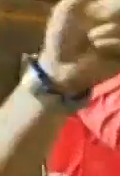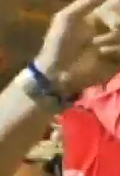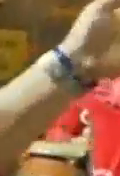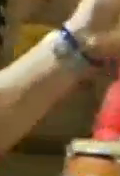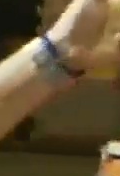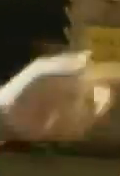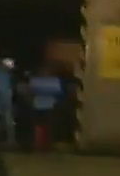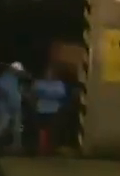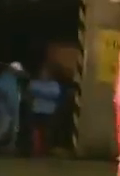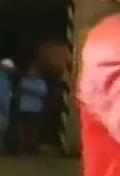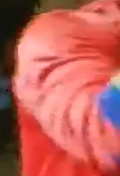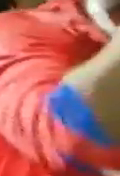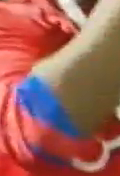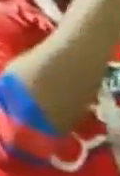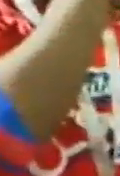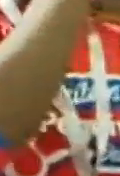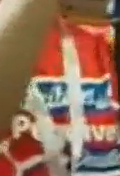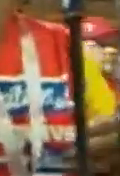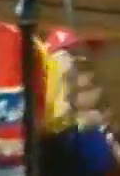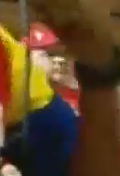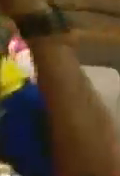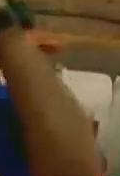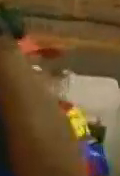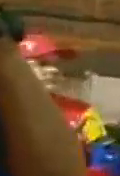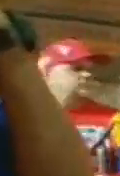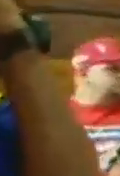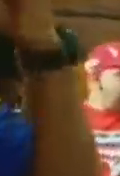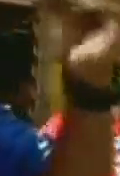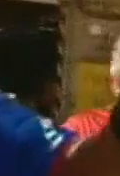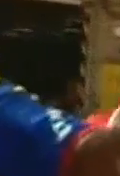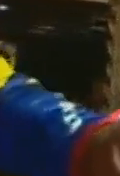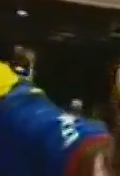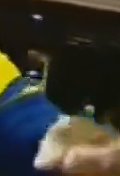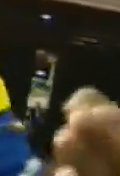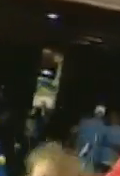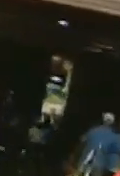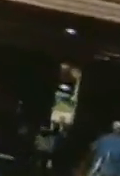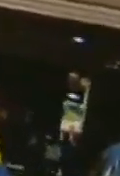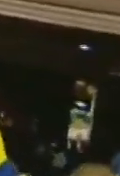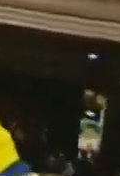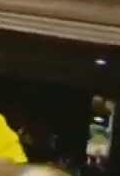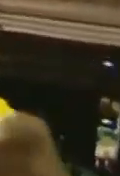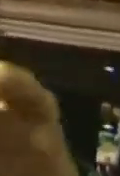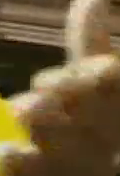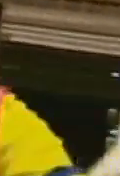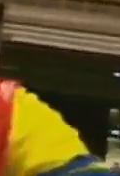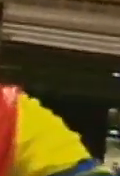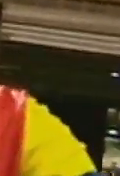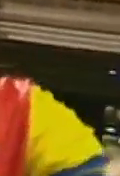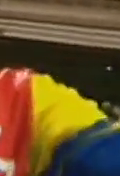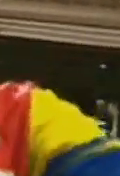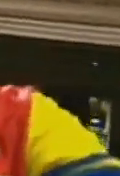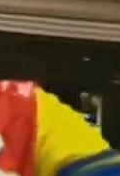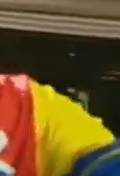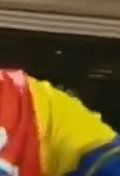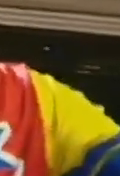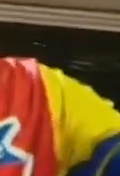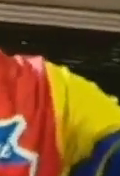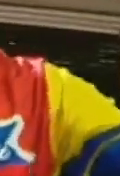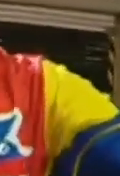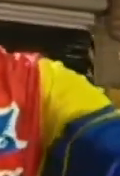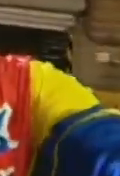me encuentro. Mi corazón es un templo donde una virgen se adora, mi pecho más la tesora si